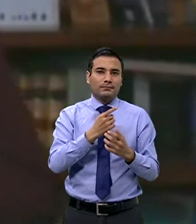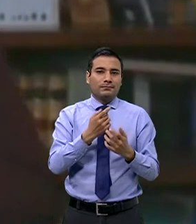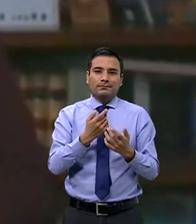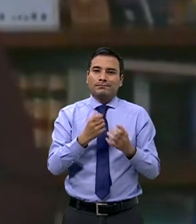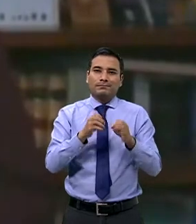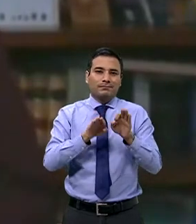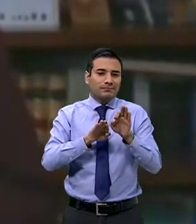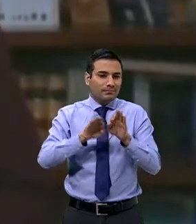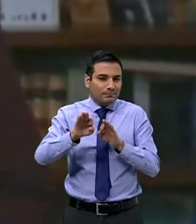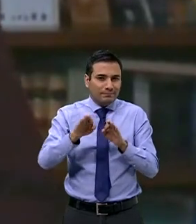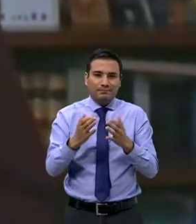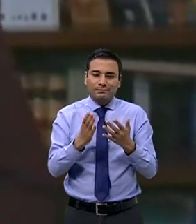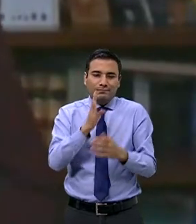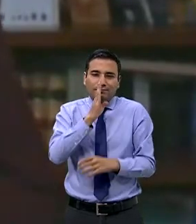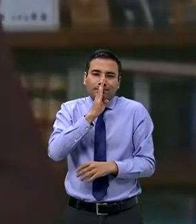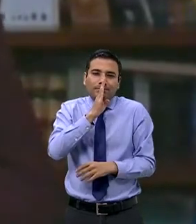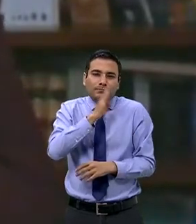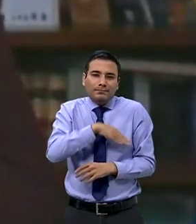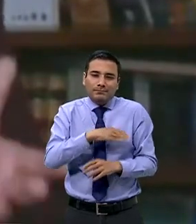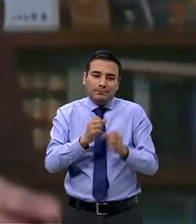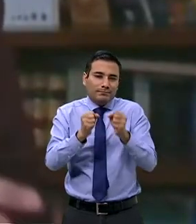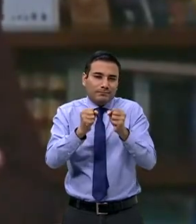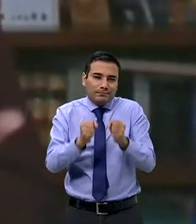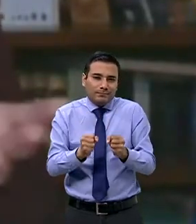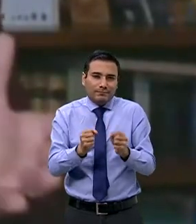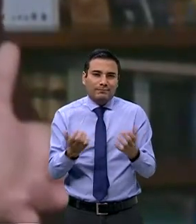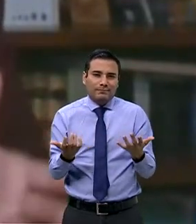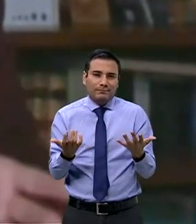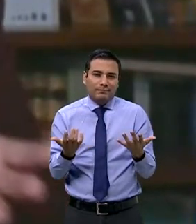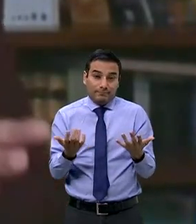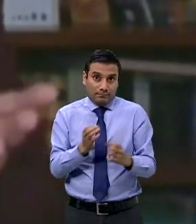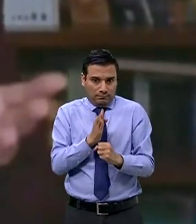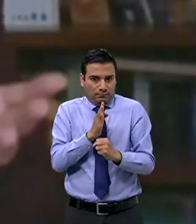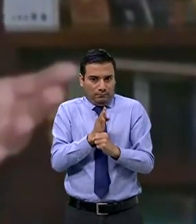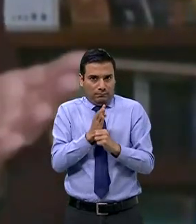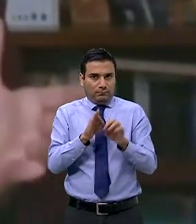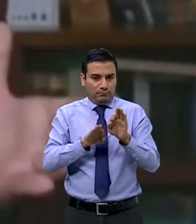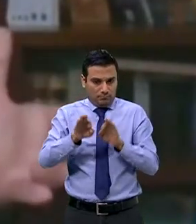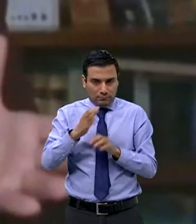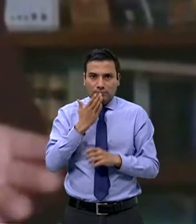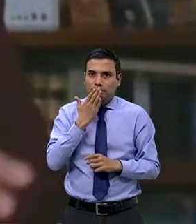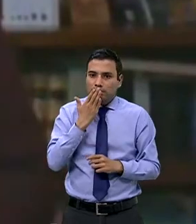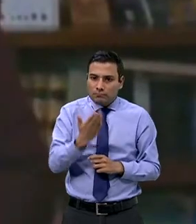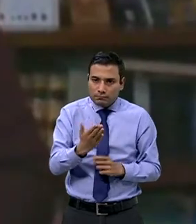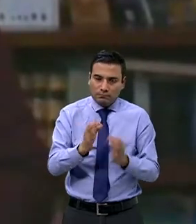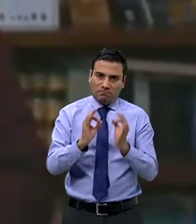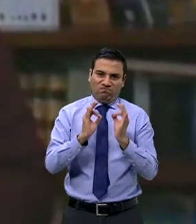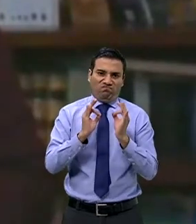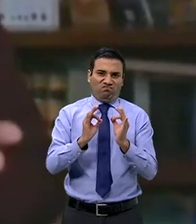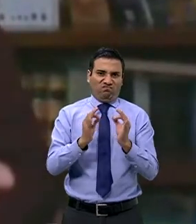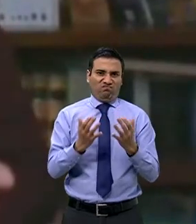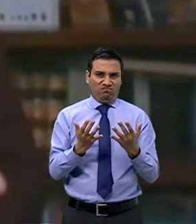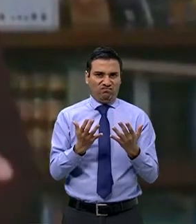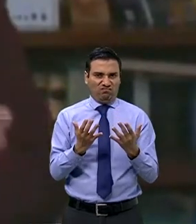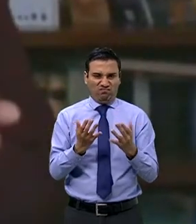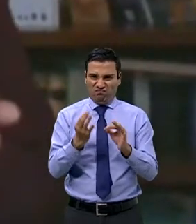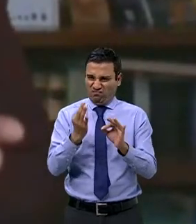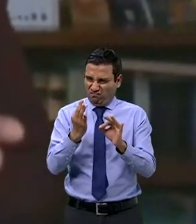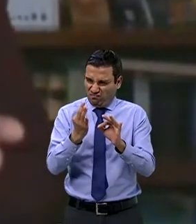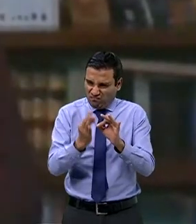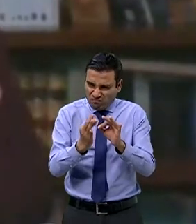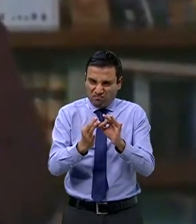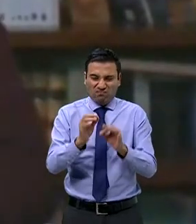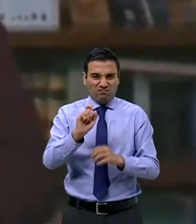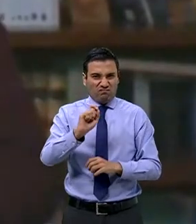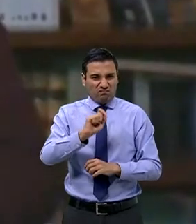ciudadanía estas cuentas abiertas transparentes de un trabajo comprometido que es